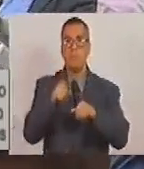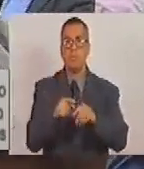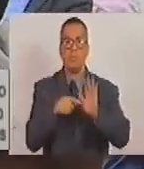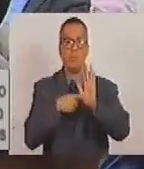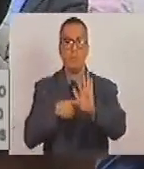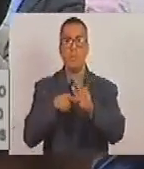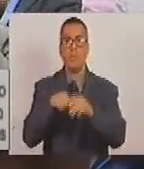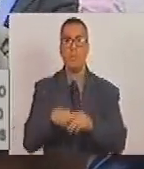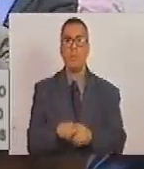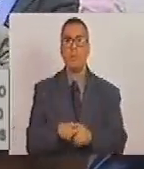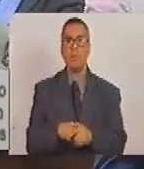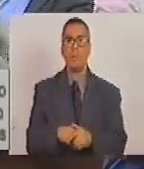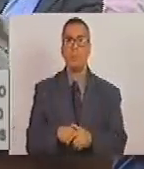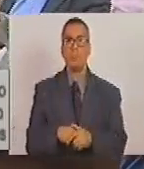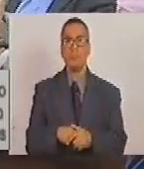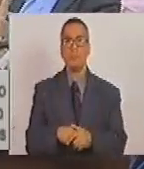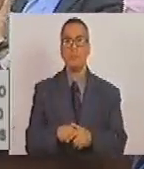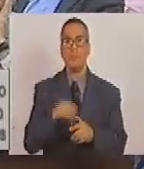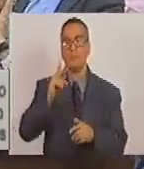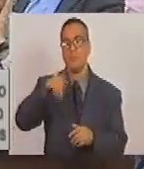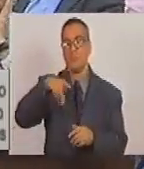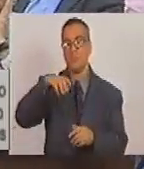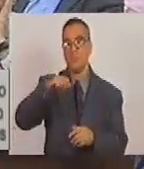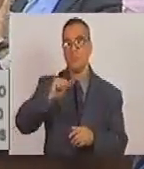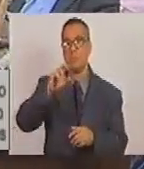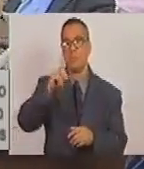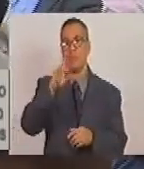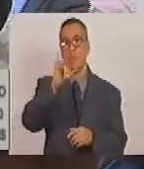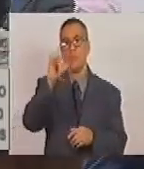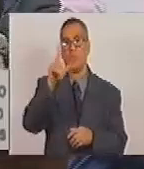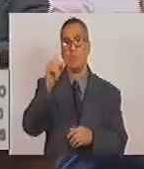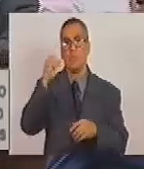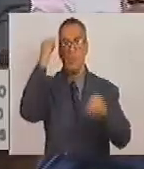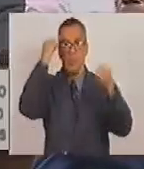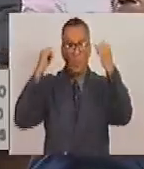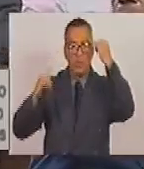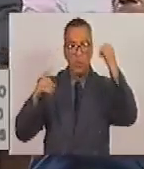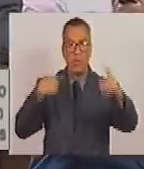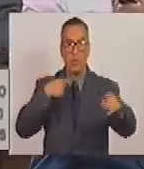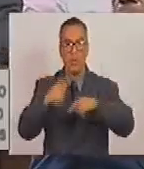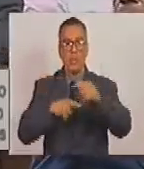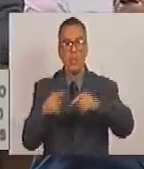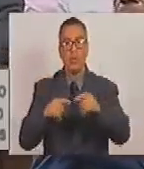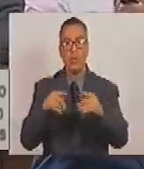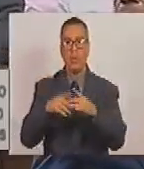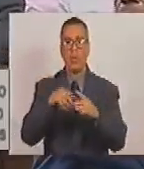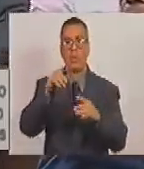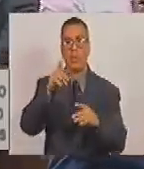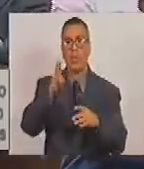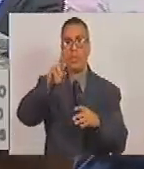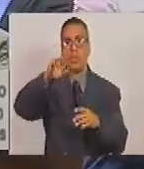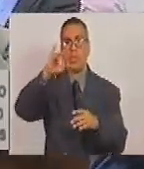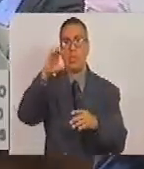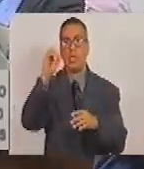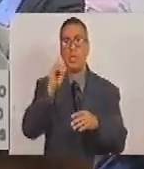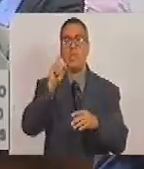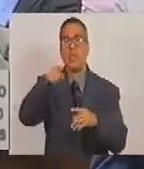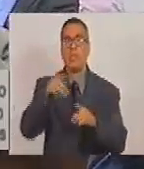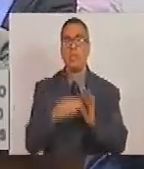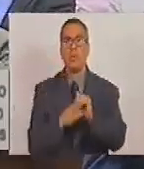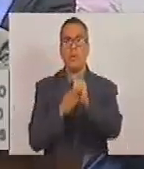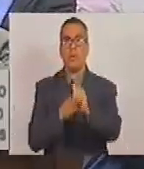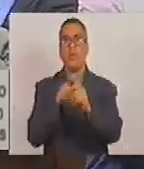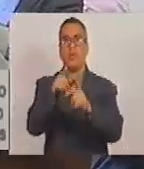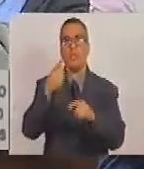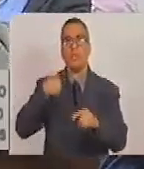expone a Padilla cambiar la estrategia que había establecido el almirante Brión para llevar lo